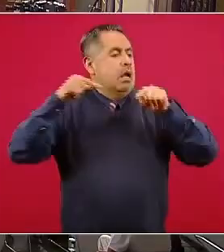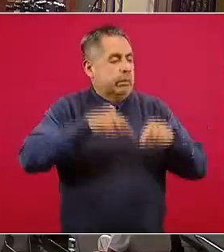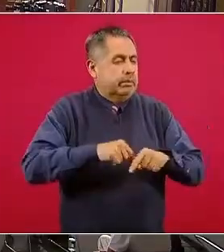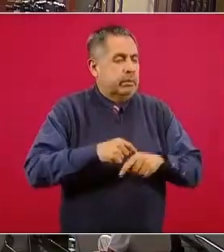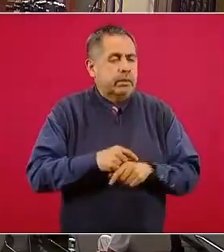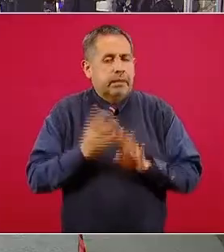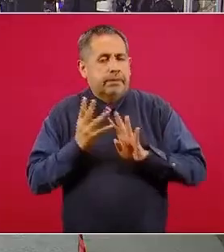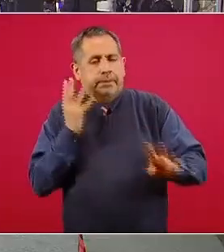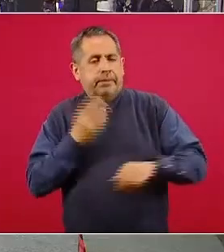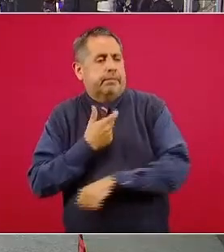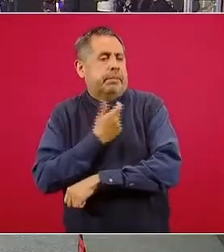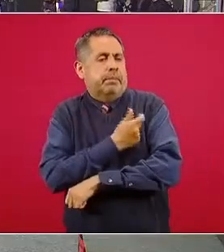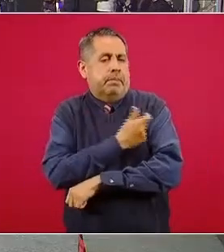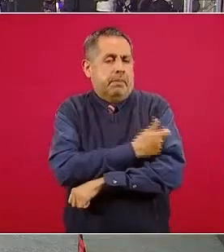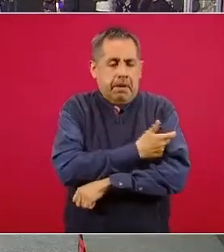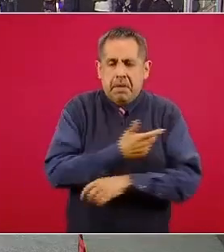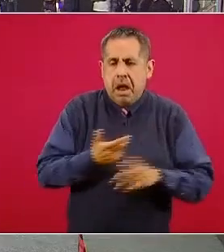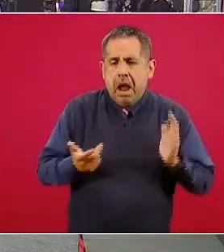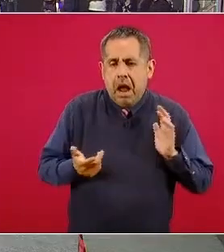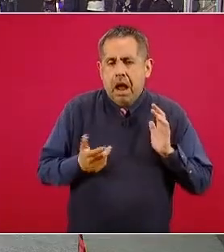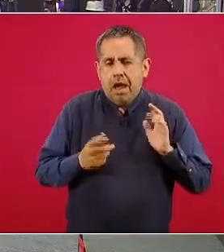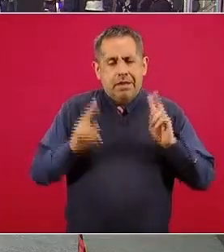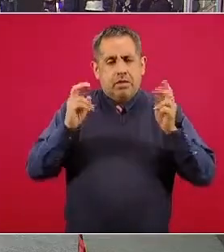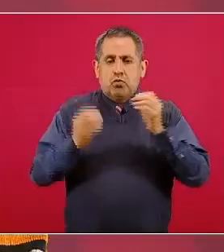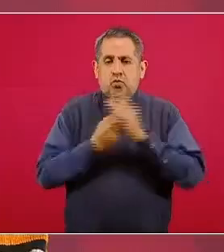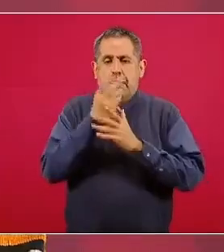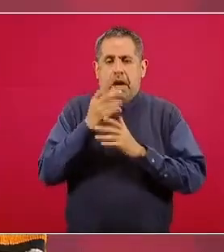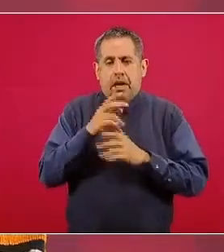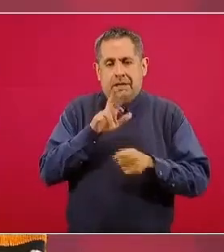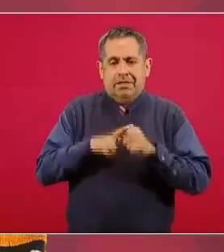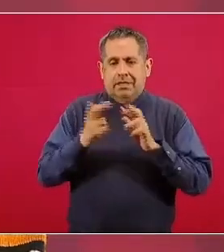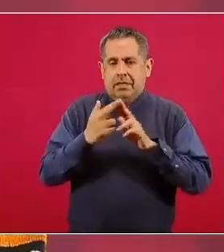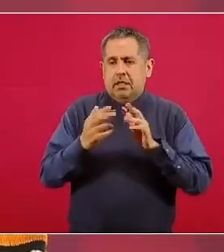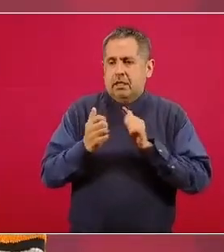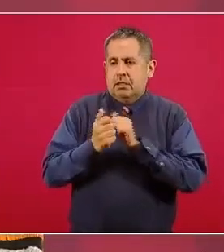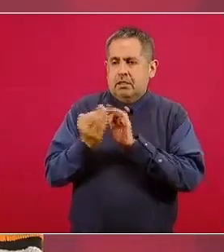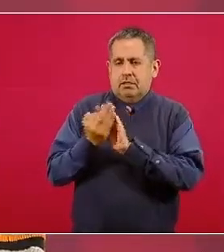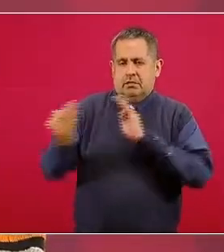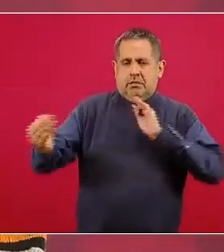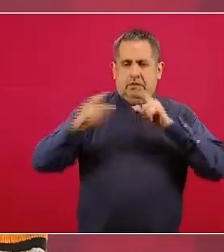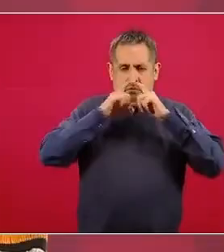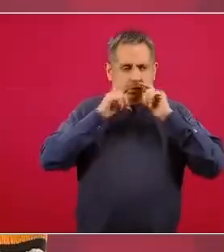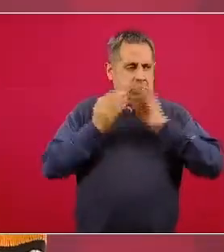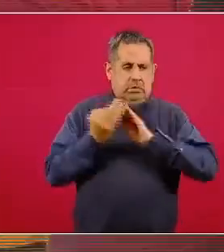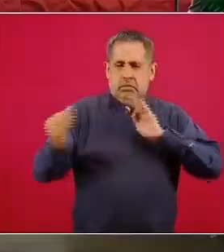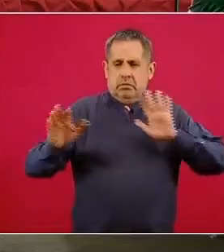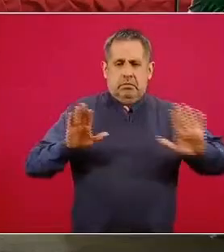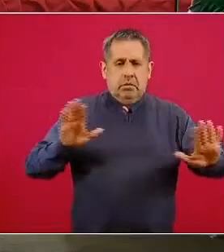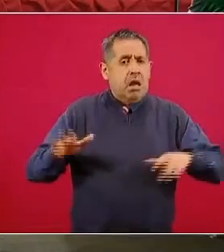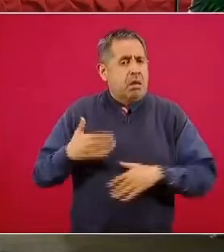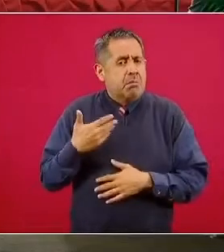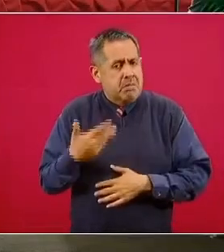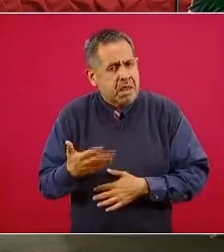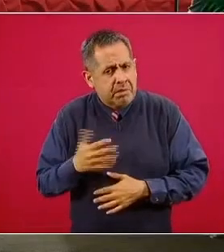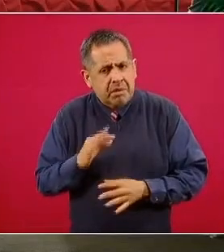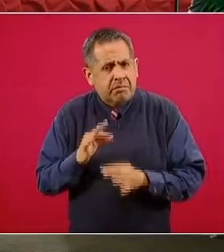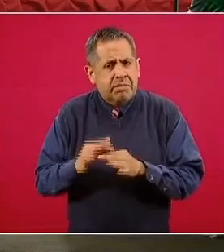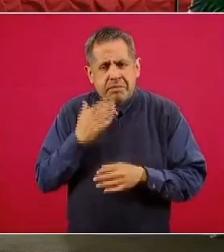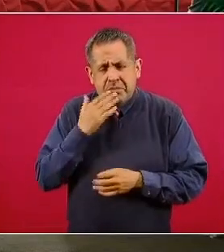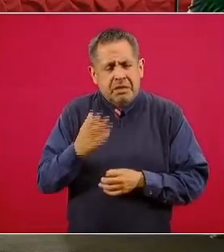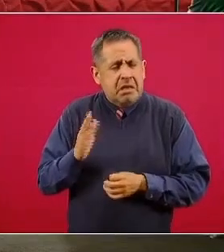comentado, dentro de la nueva normalidad con la sana distancia. Y vieran qué bien se ha dado